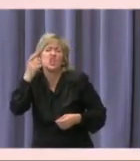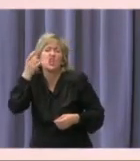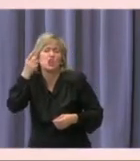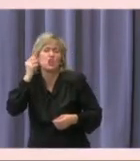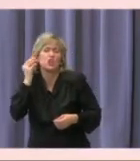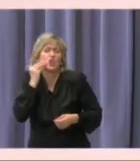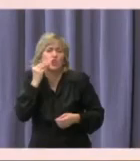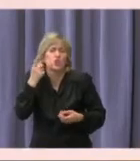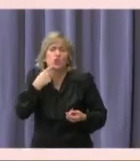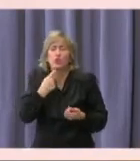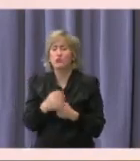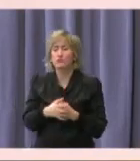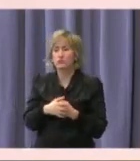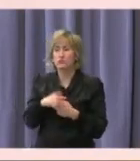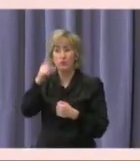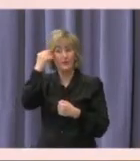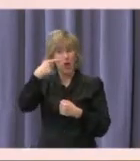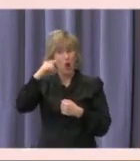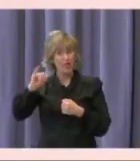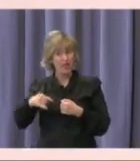González era una mujer?